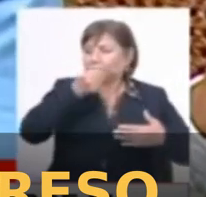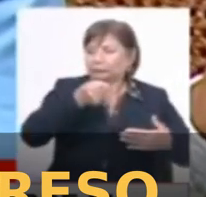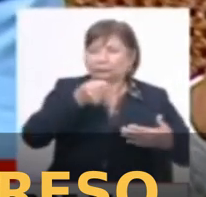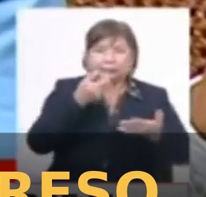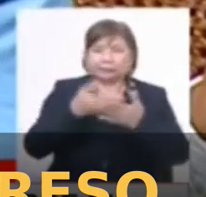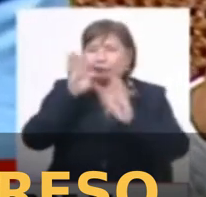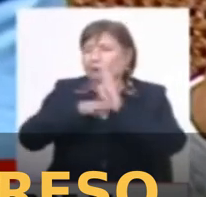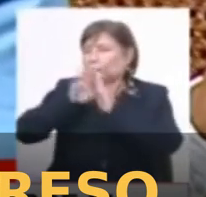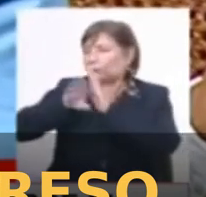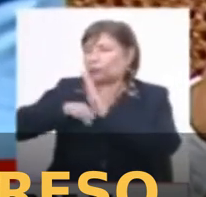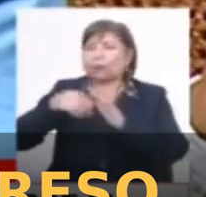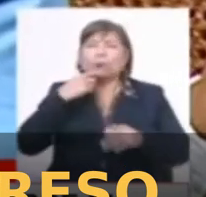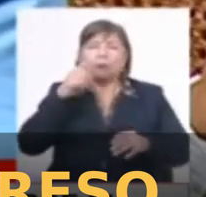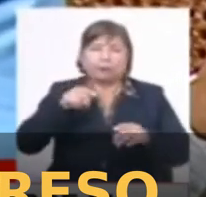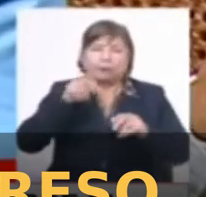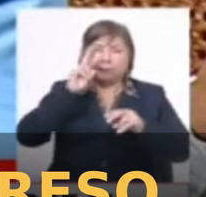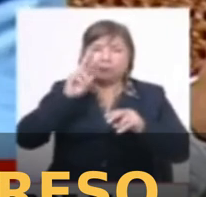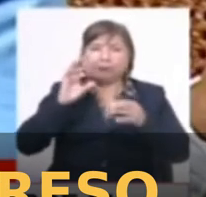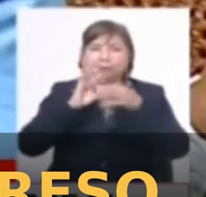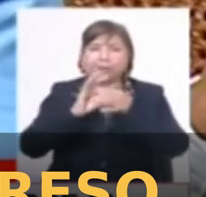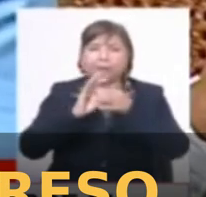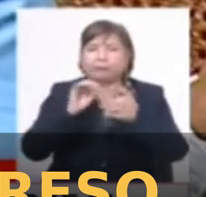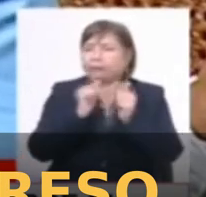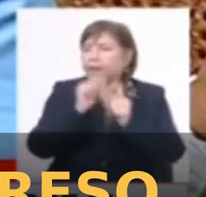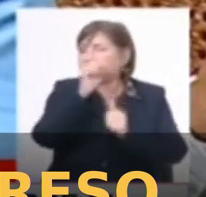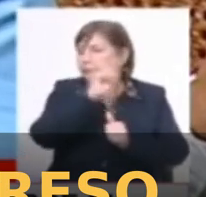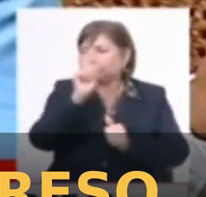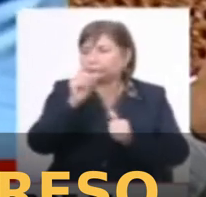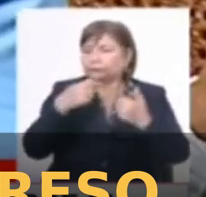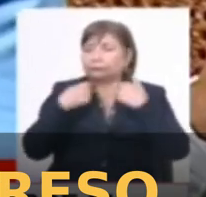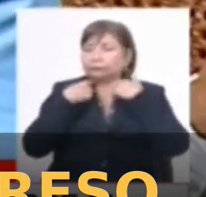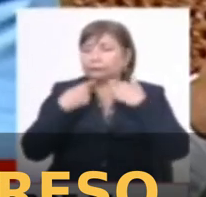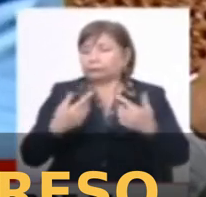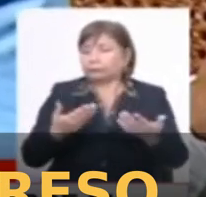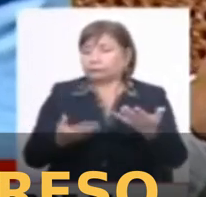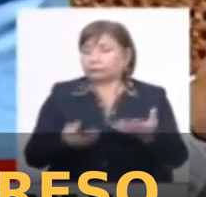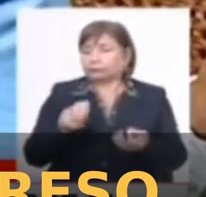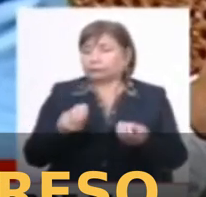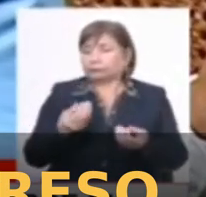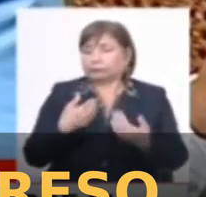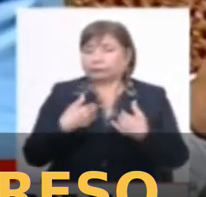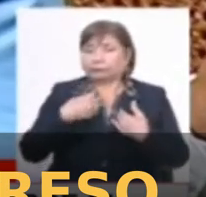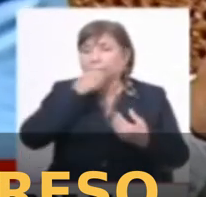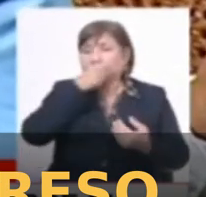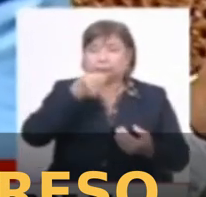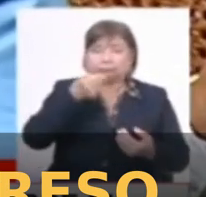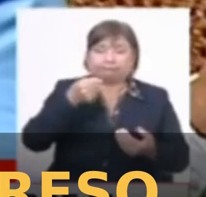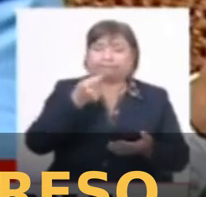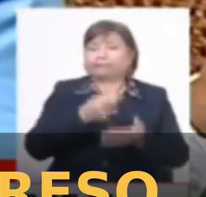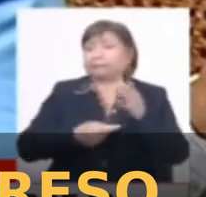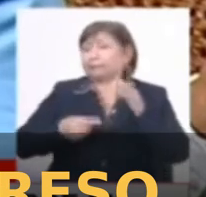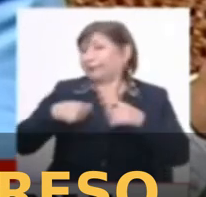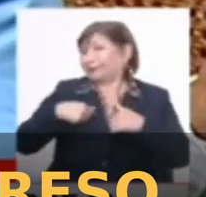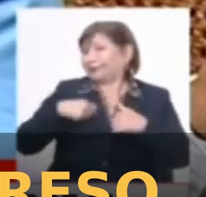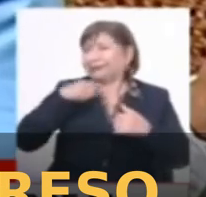por menores porque está haciendo parte de una colaboración que no quiero perder, porque declarando para que